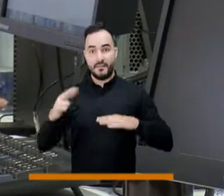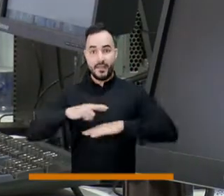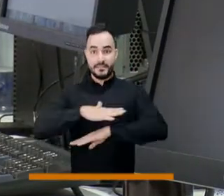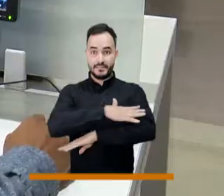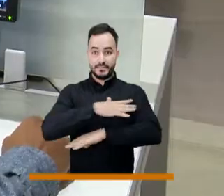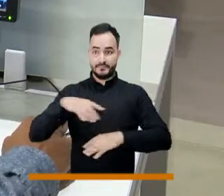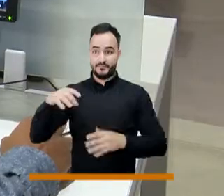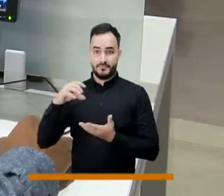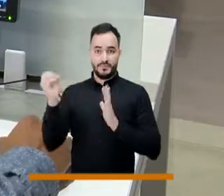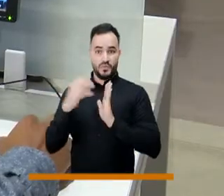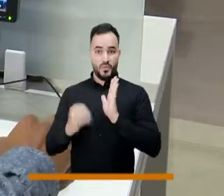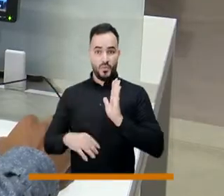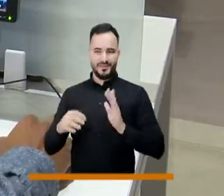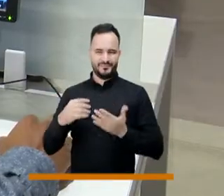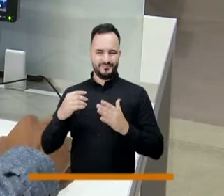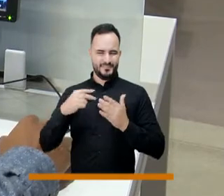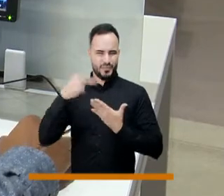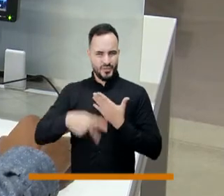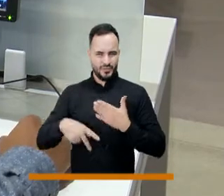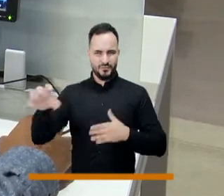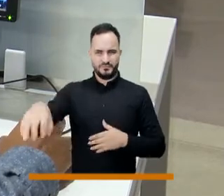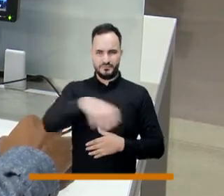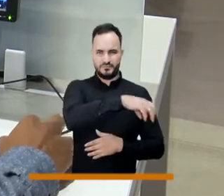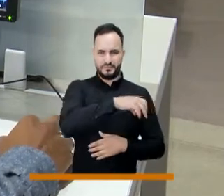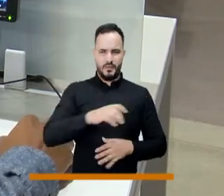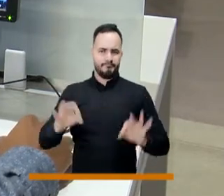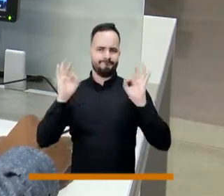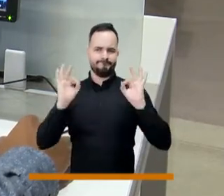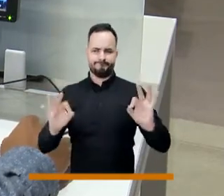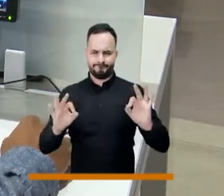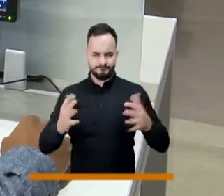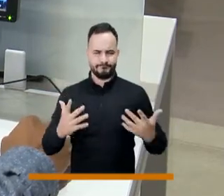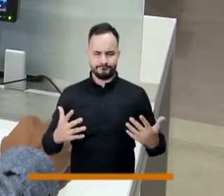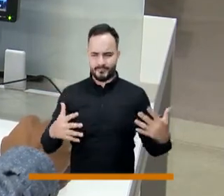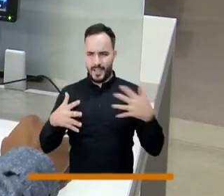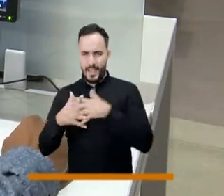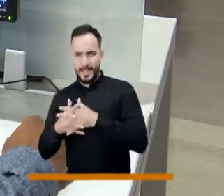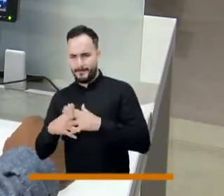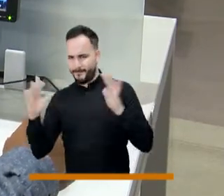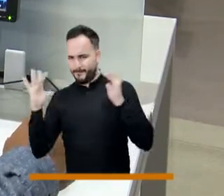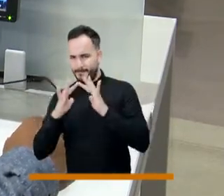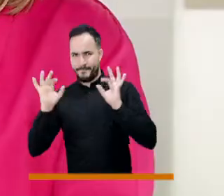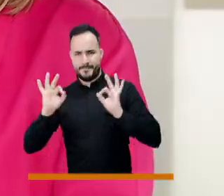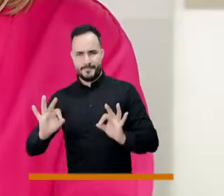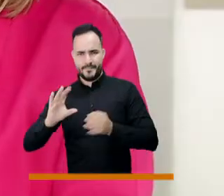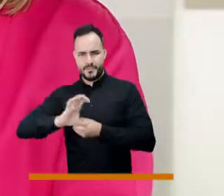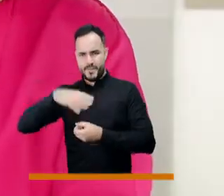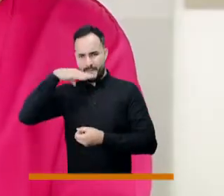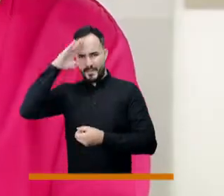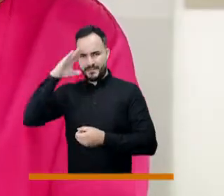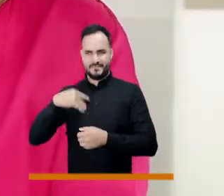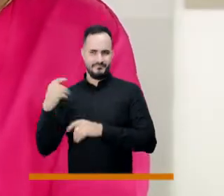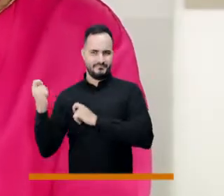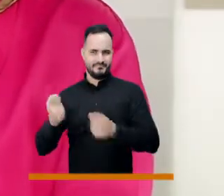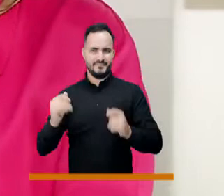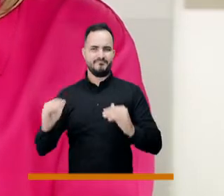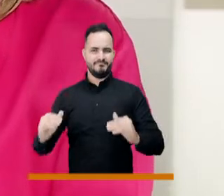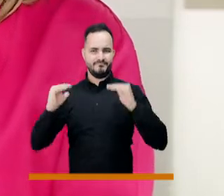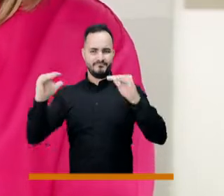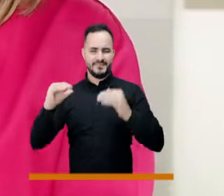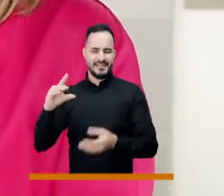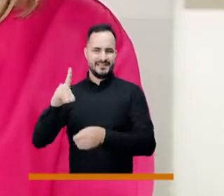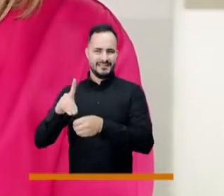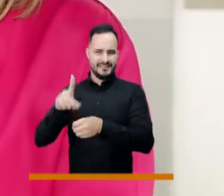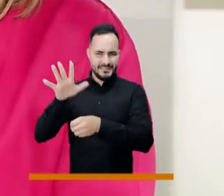con los temas que vamos específicamente ya a tratar, que se articula perfectamente con el Valle del Software y con Medellín